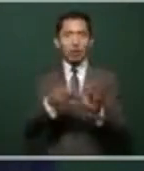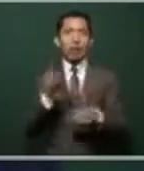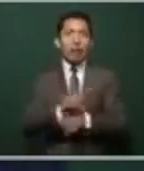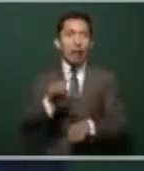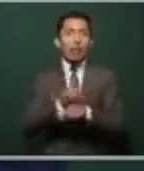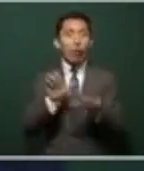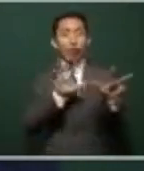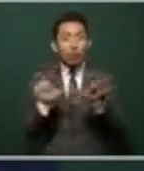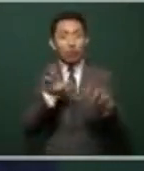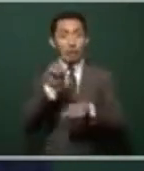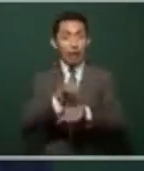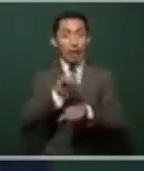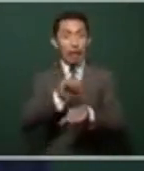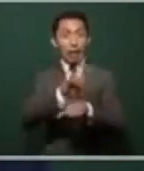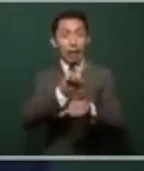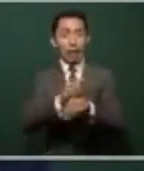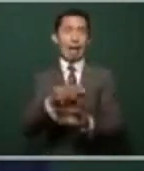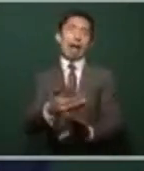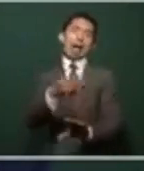Ahora,